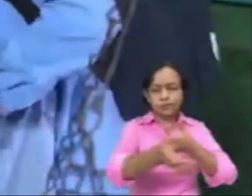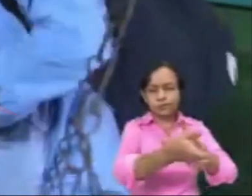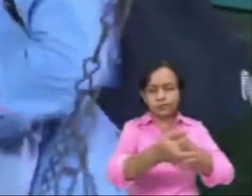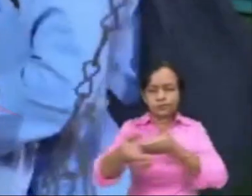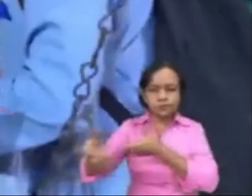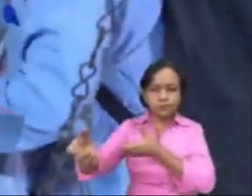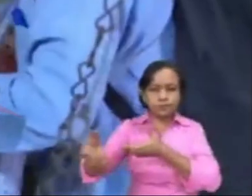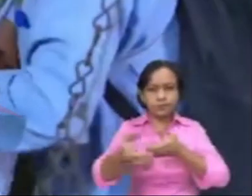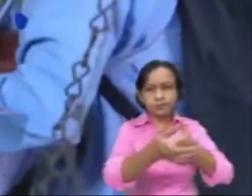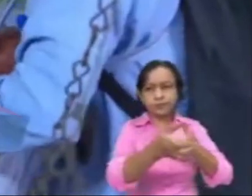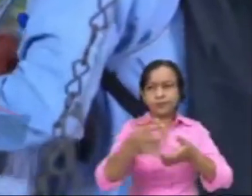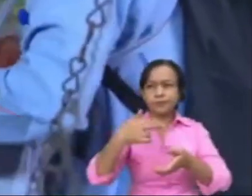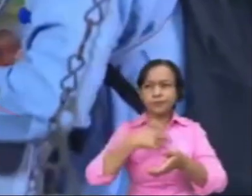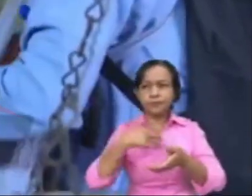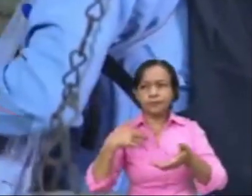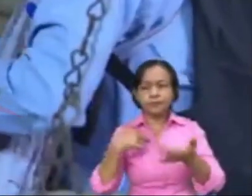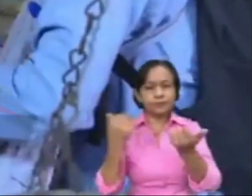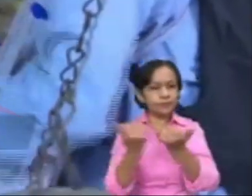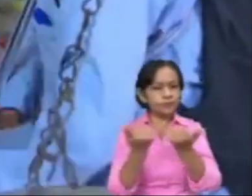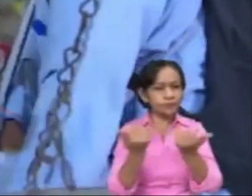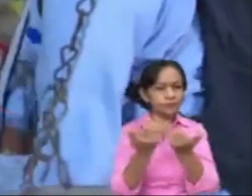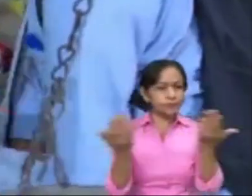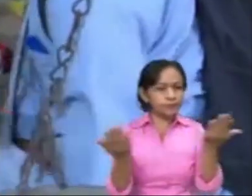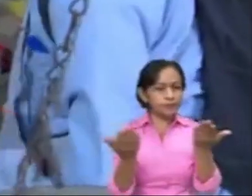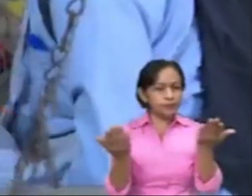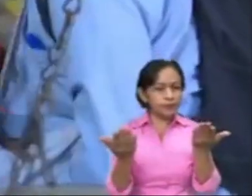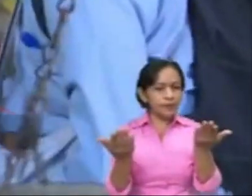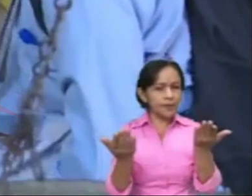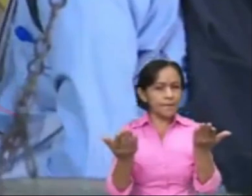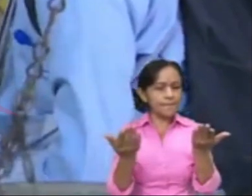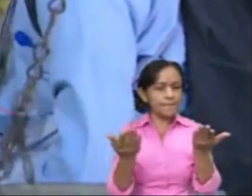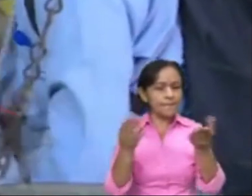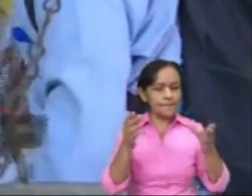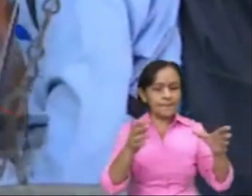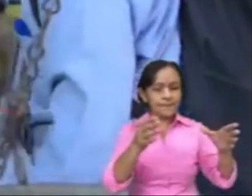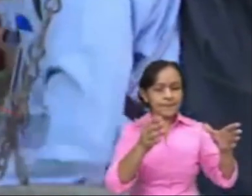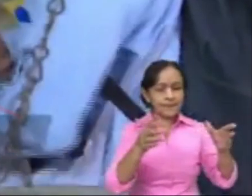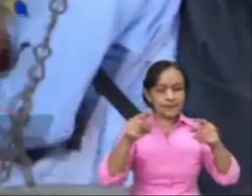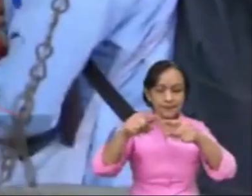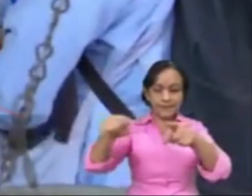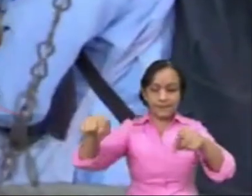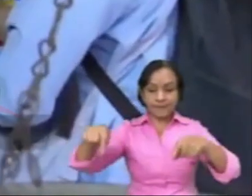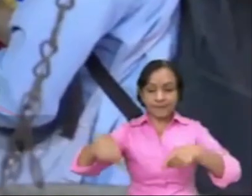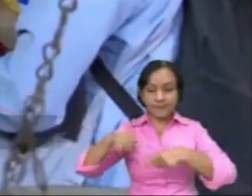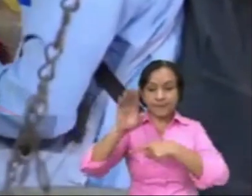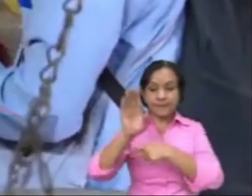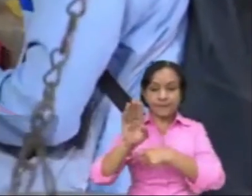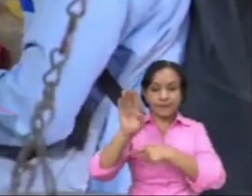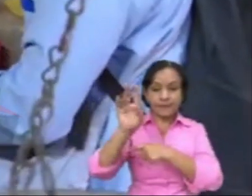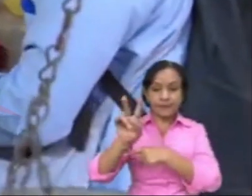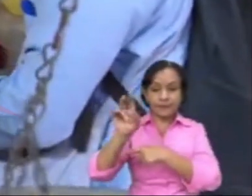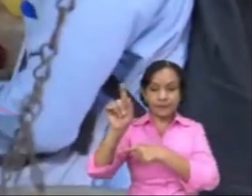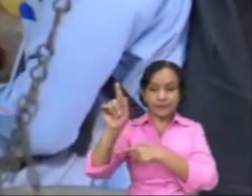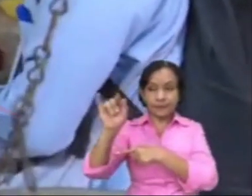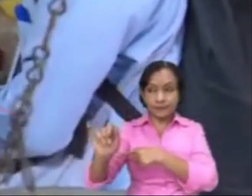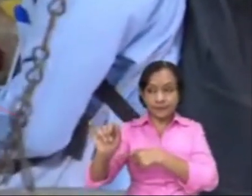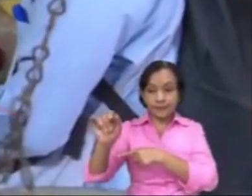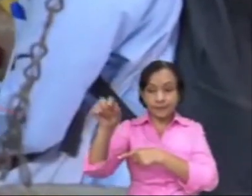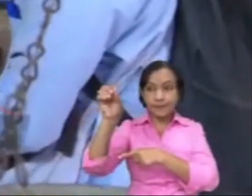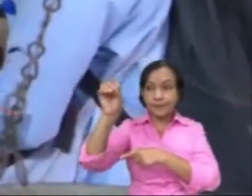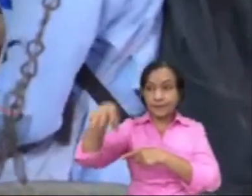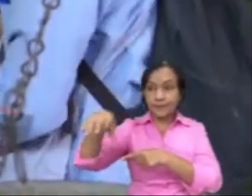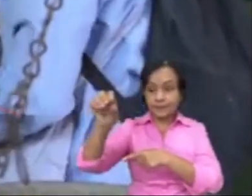y las parasitosis. Entonces, el lavado de manos que nosotros hemos estado impulsando a toda la